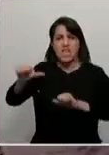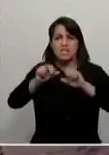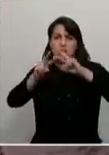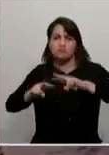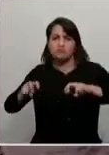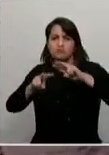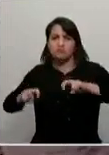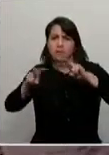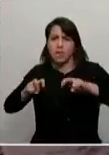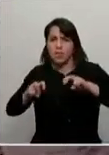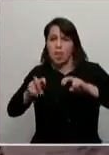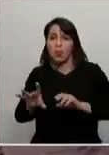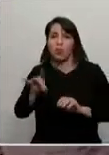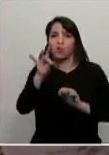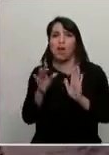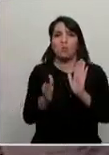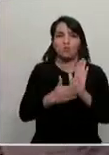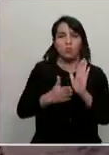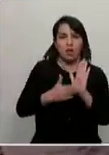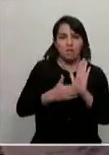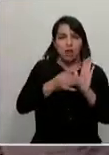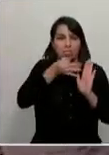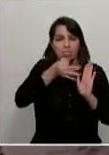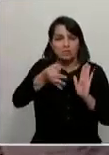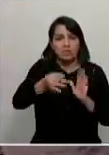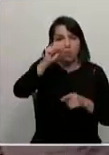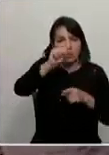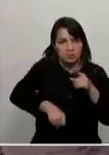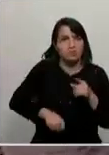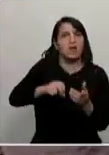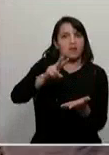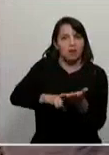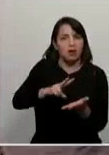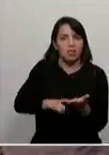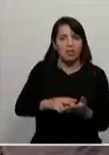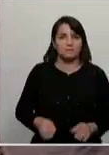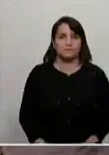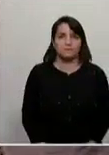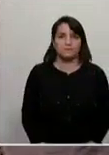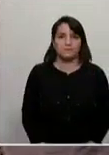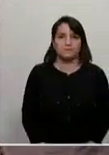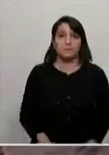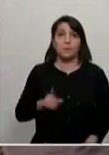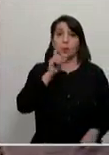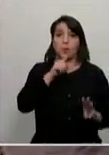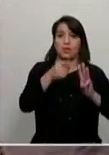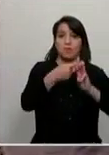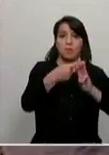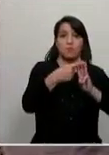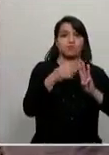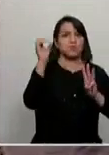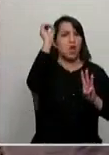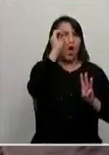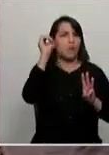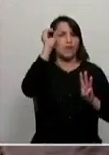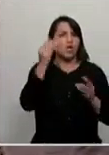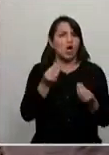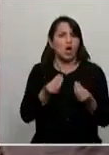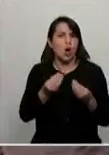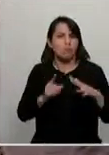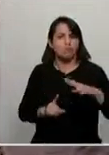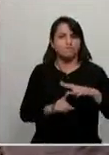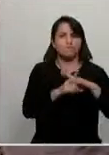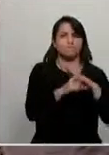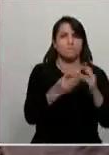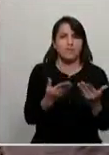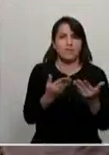por diferentes lugares de la región de Antofagasta, dando a conocer la información de todo esto, de este nuevo borrador, y